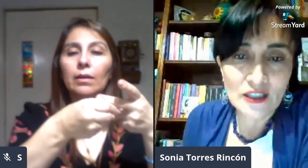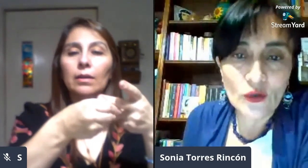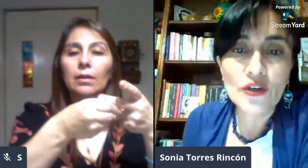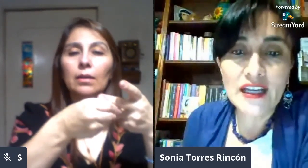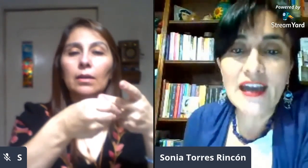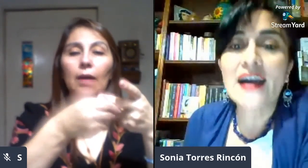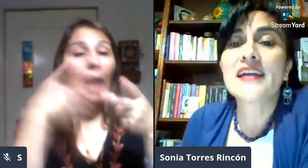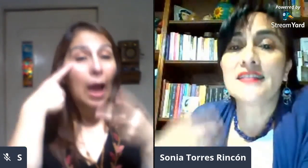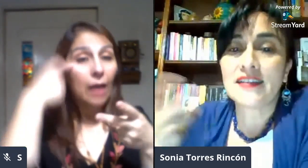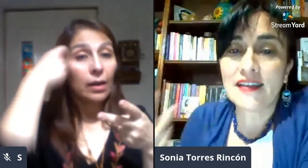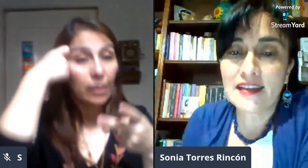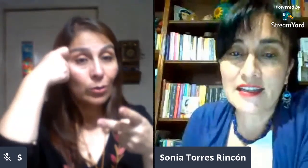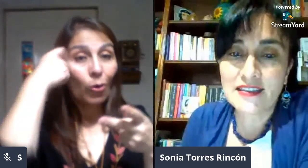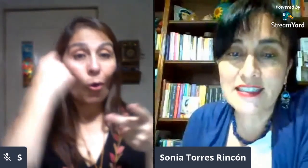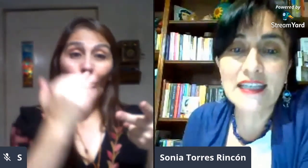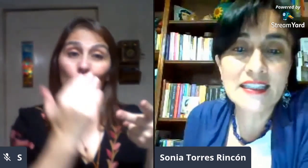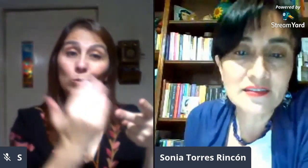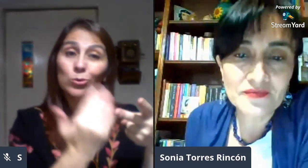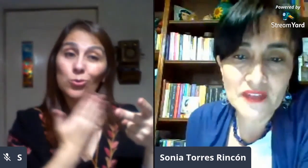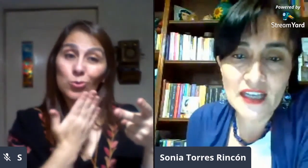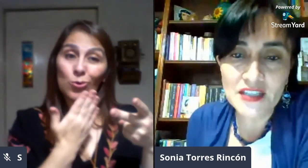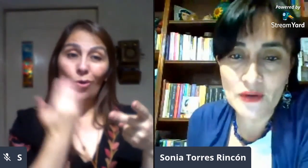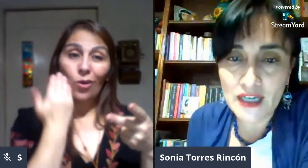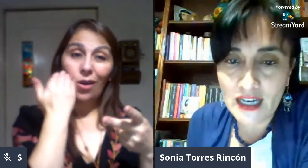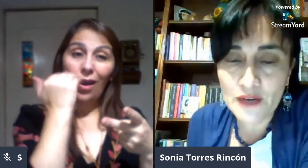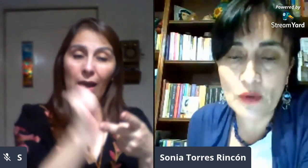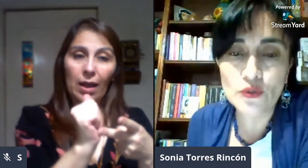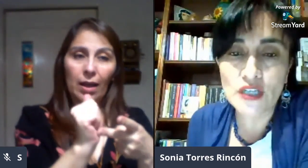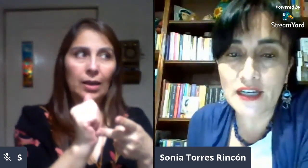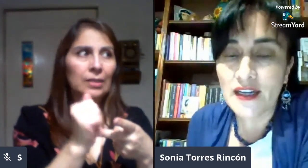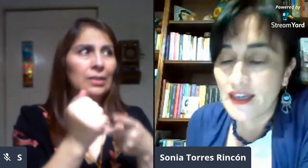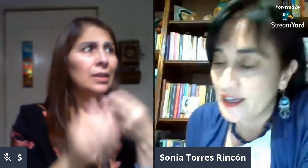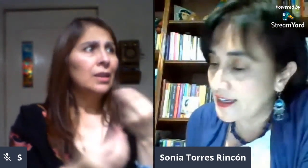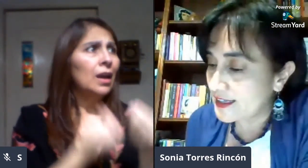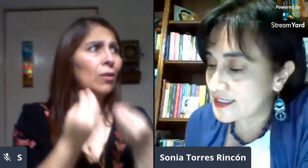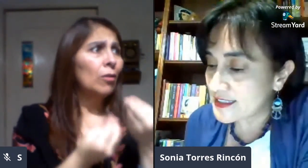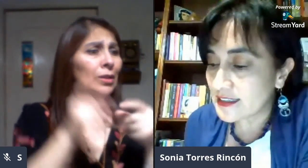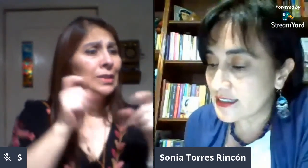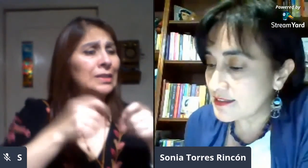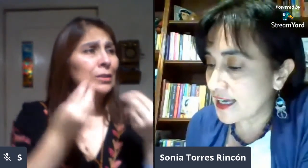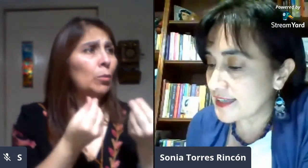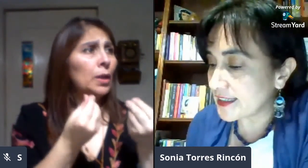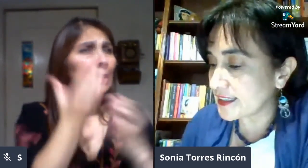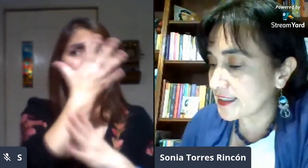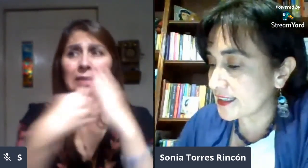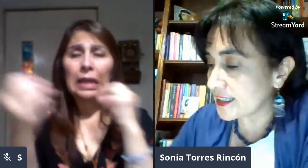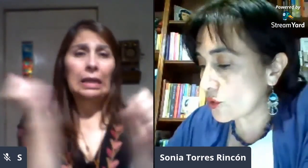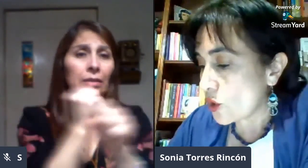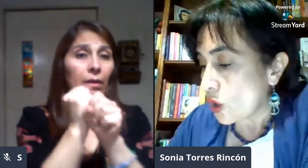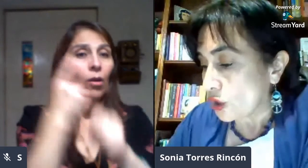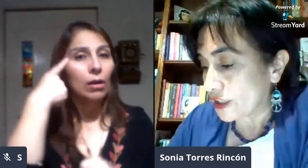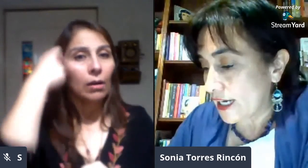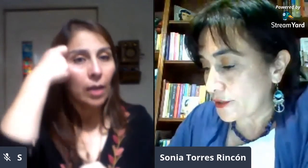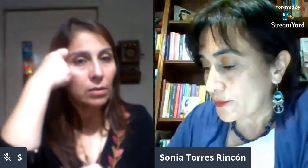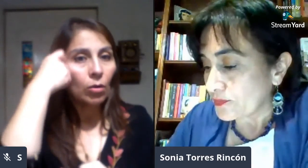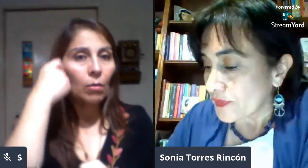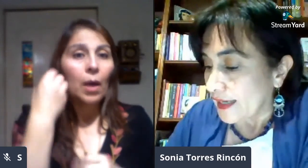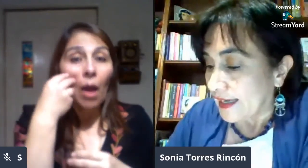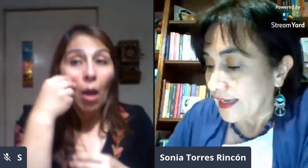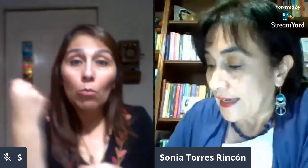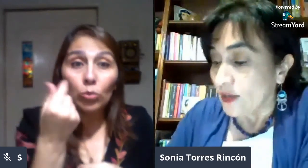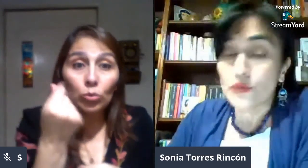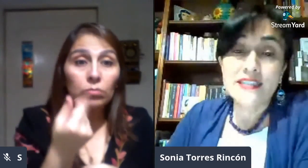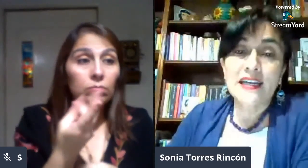que se corre al salir a trabajar o a buscar en estas actividades el ingreso